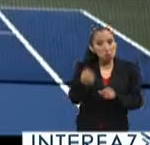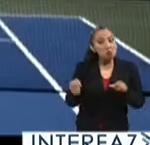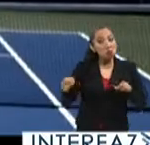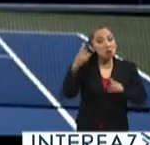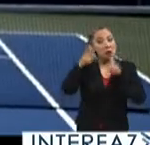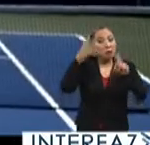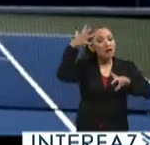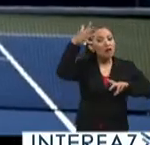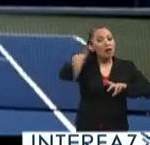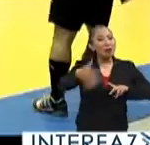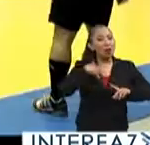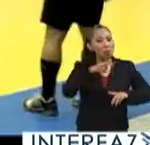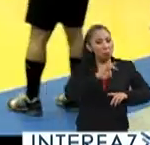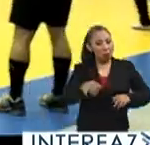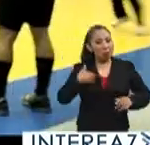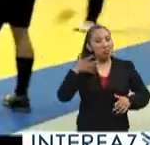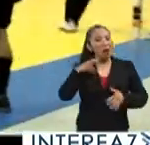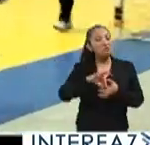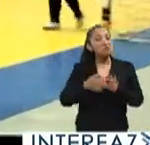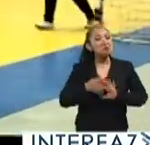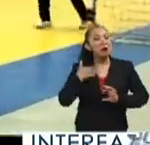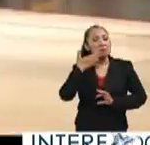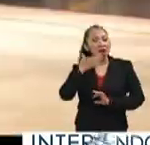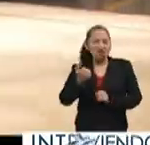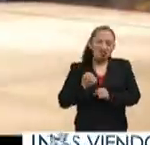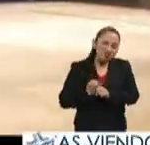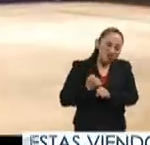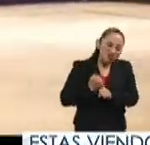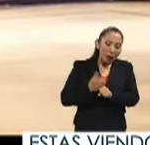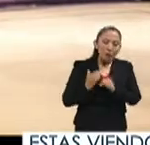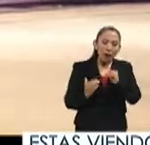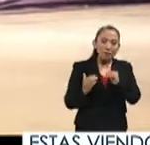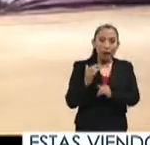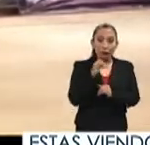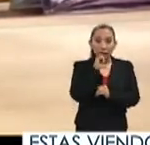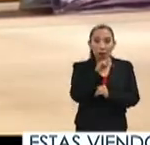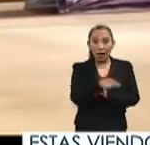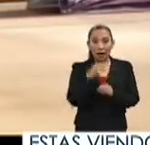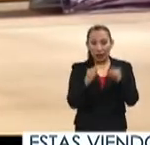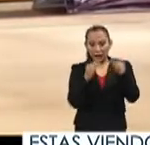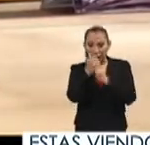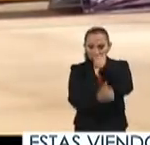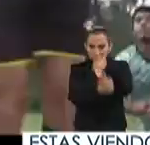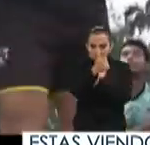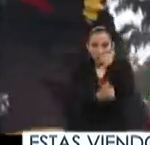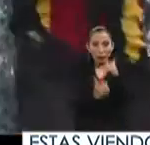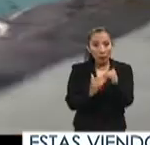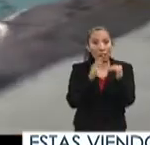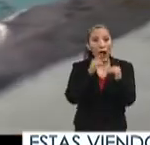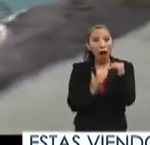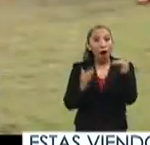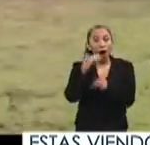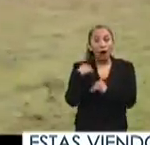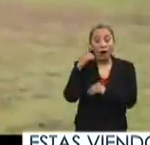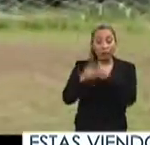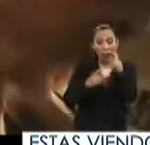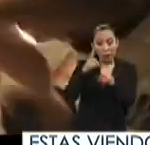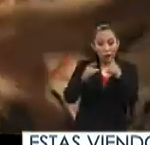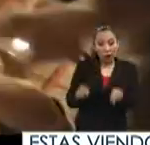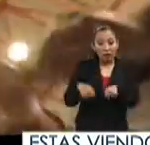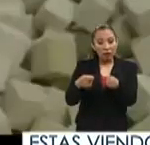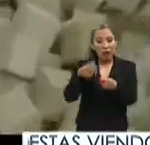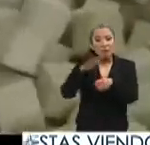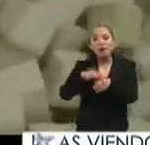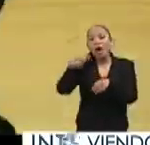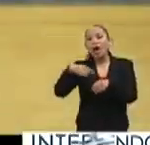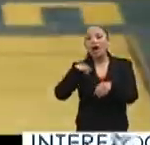talentos, futuras promesas que serán proyectados al alto rendimiento. Ha incrementado también el nivel de competitividad y la oferta deportiva ofrece cada